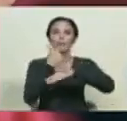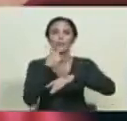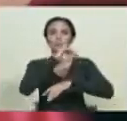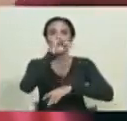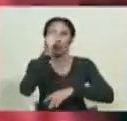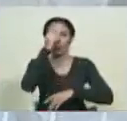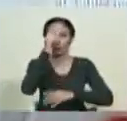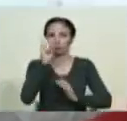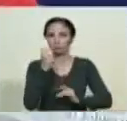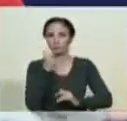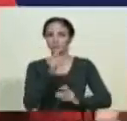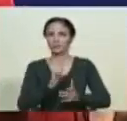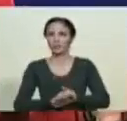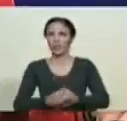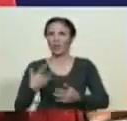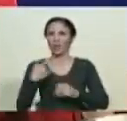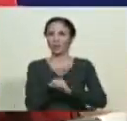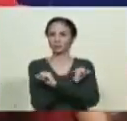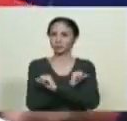Borges.